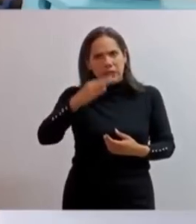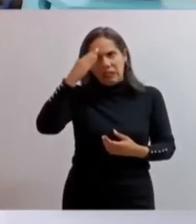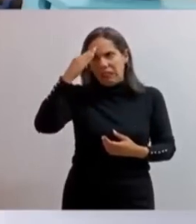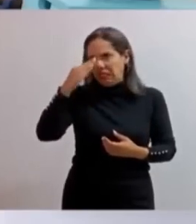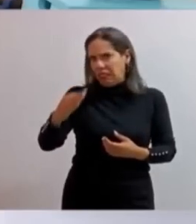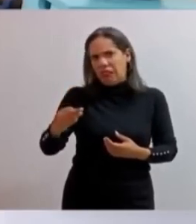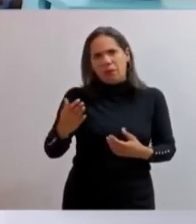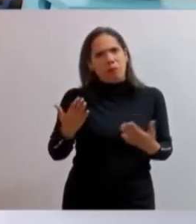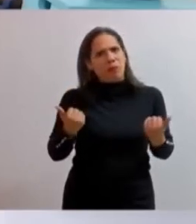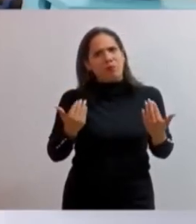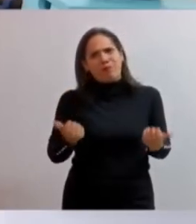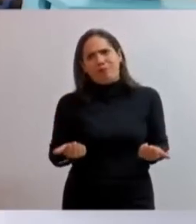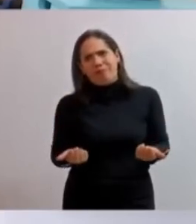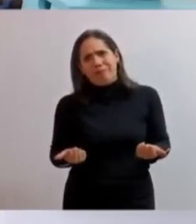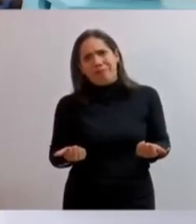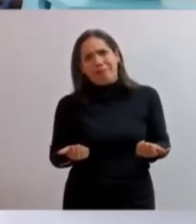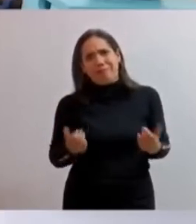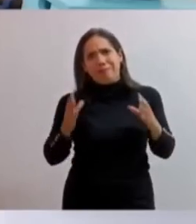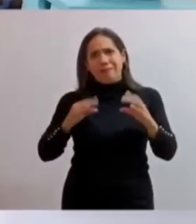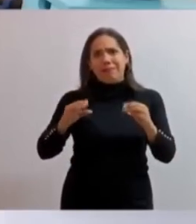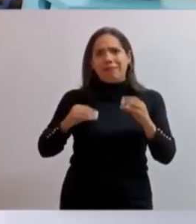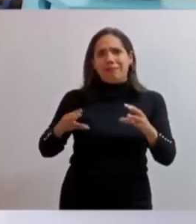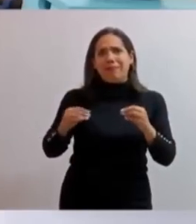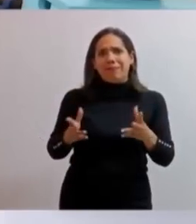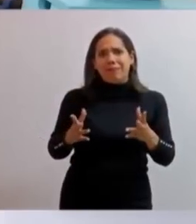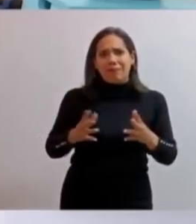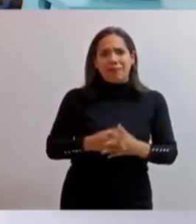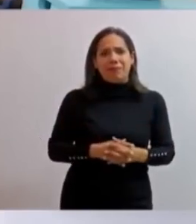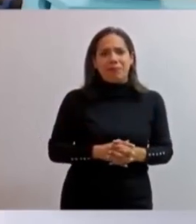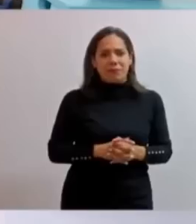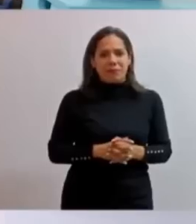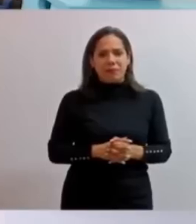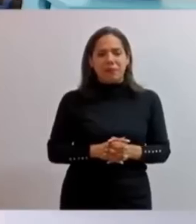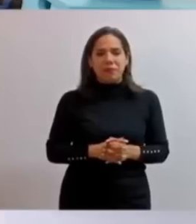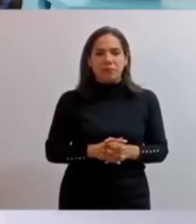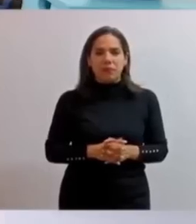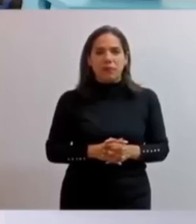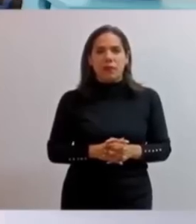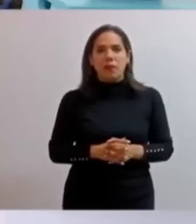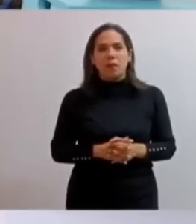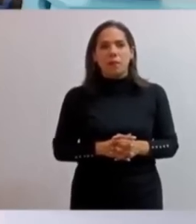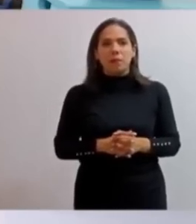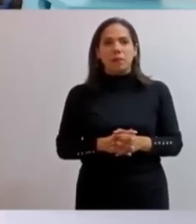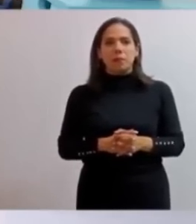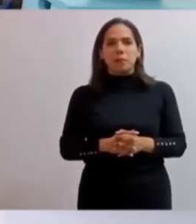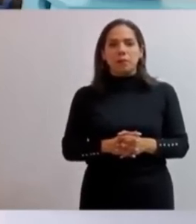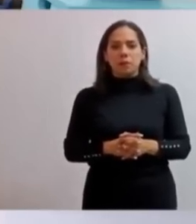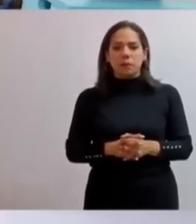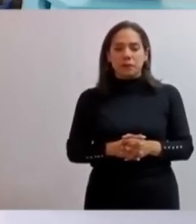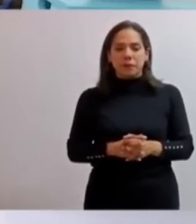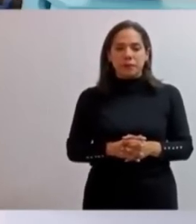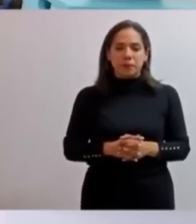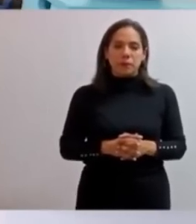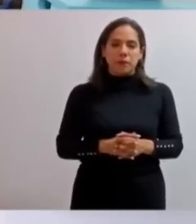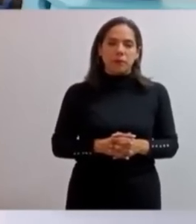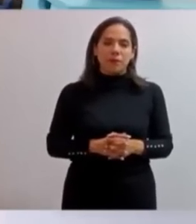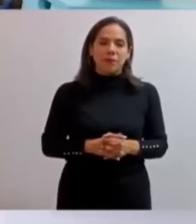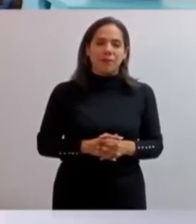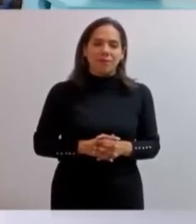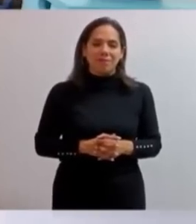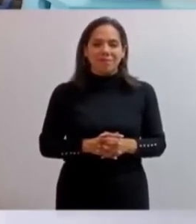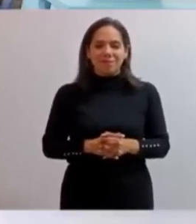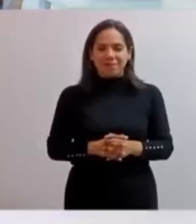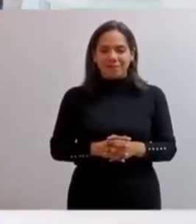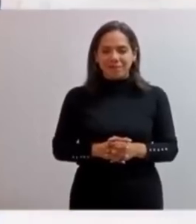a suponer, doctor Ángel Díaz Barriga, que usted es colega en ese consejo técnico donde está el maestro Jesús